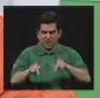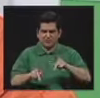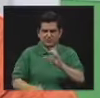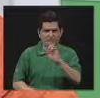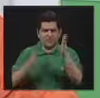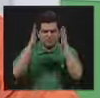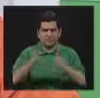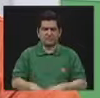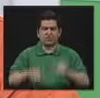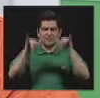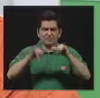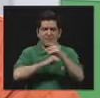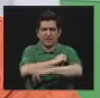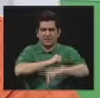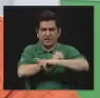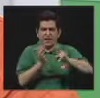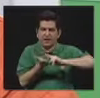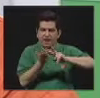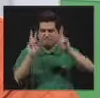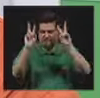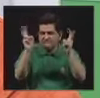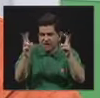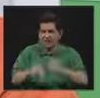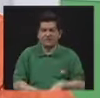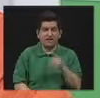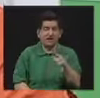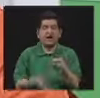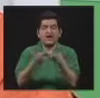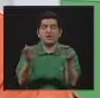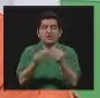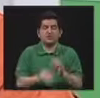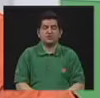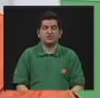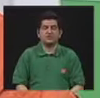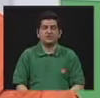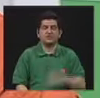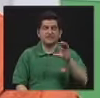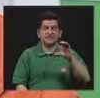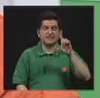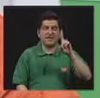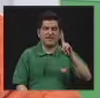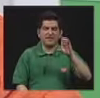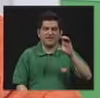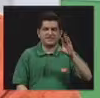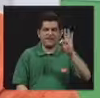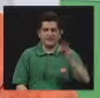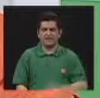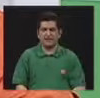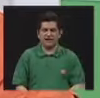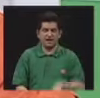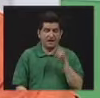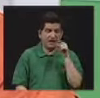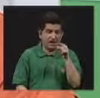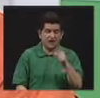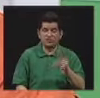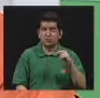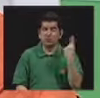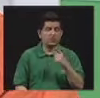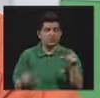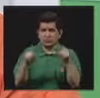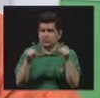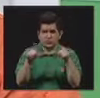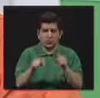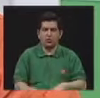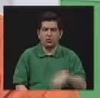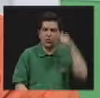de ese deseo del costarricense de mantener un país verde para generar una cosa que ellos llaman CST, y se han olvidado de que no se